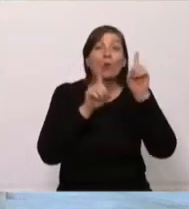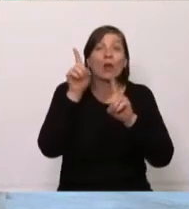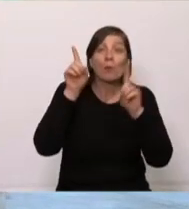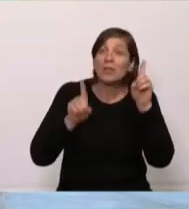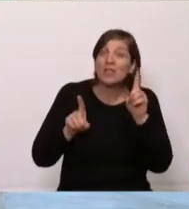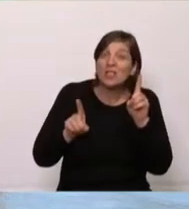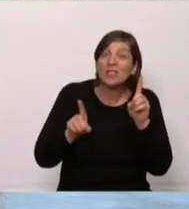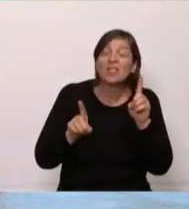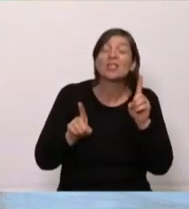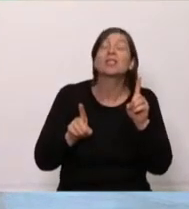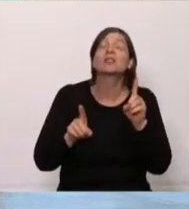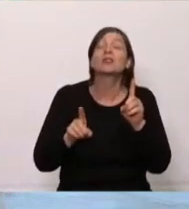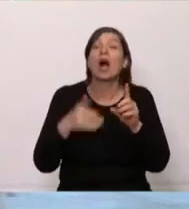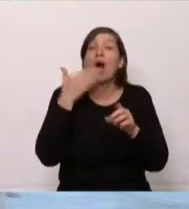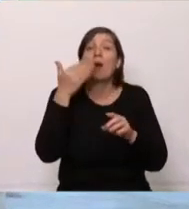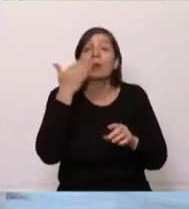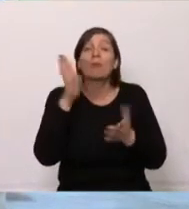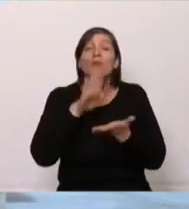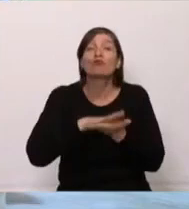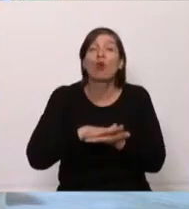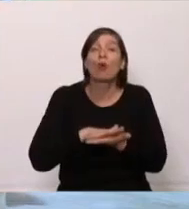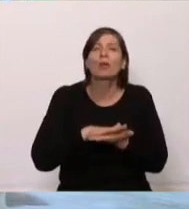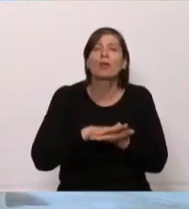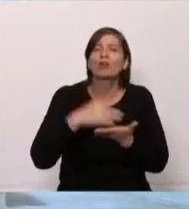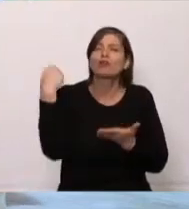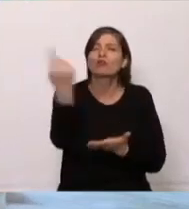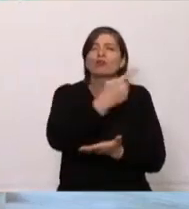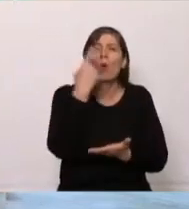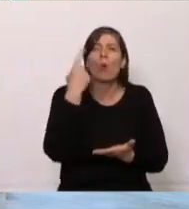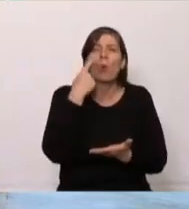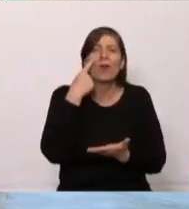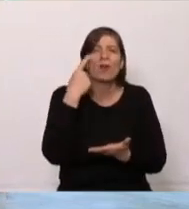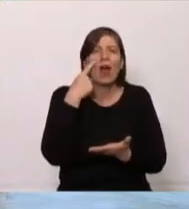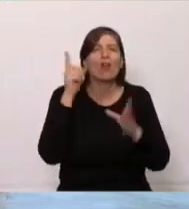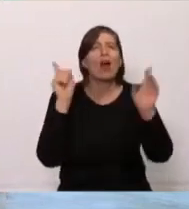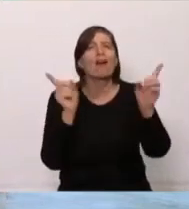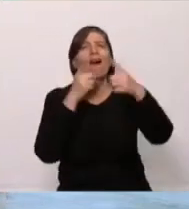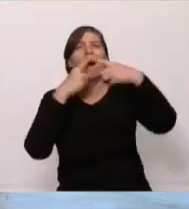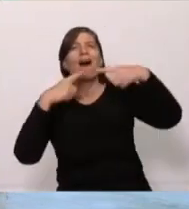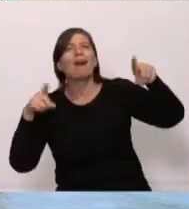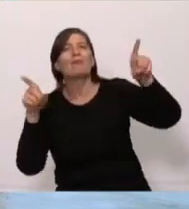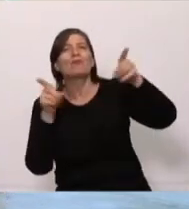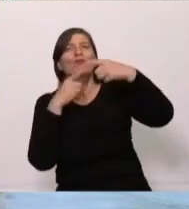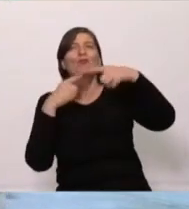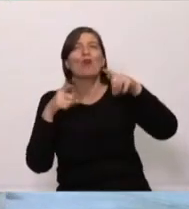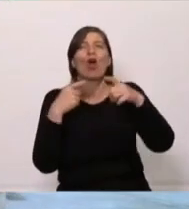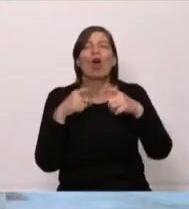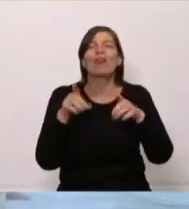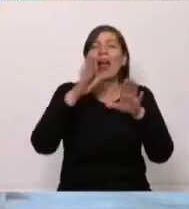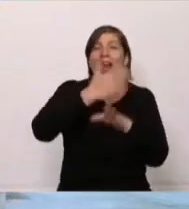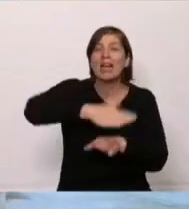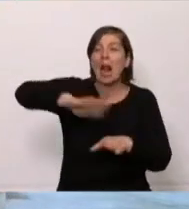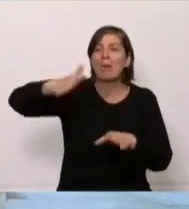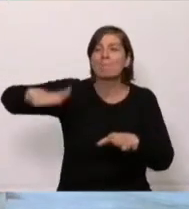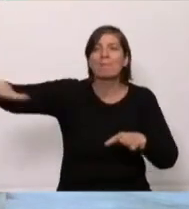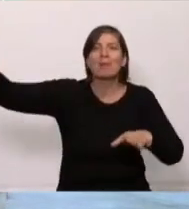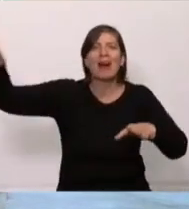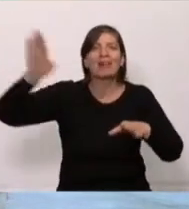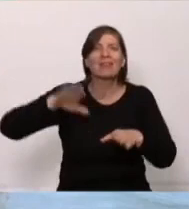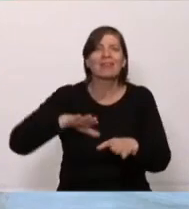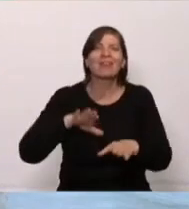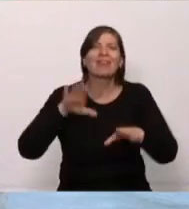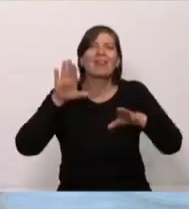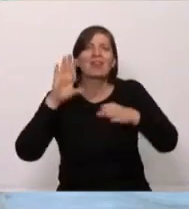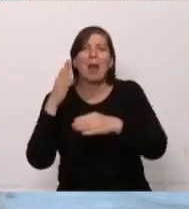Alguna vez hablaba yo que tengamos cuidado con el canto de sirenas, el canto de sirenas que